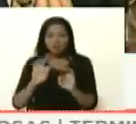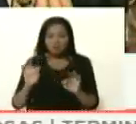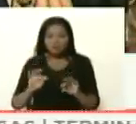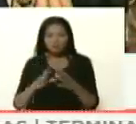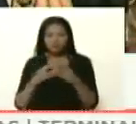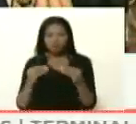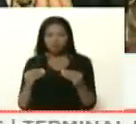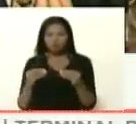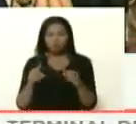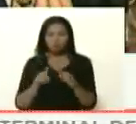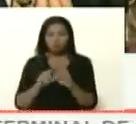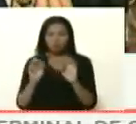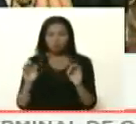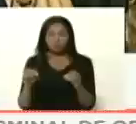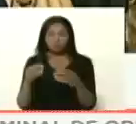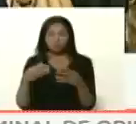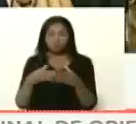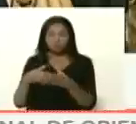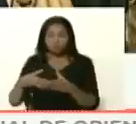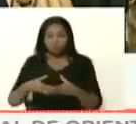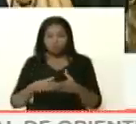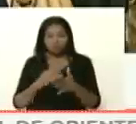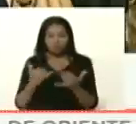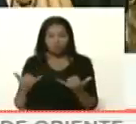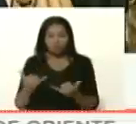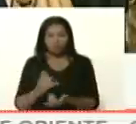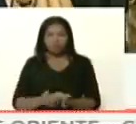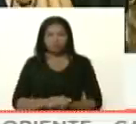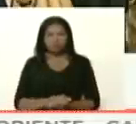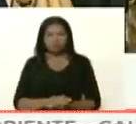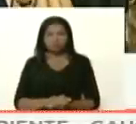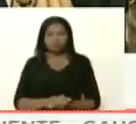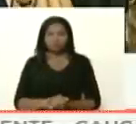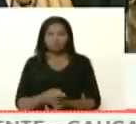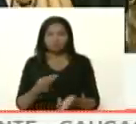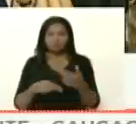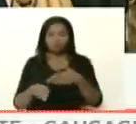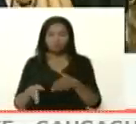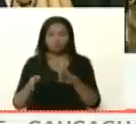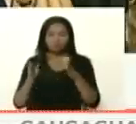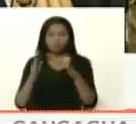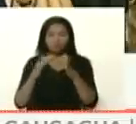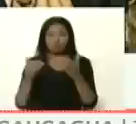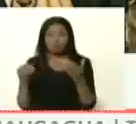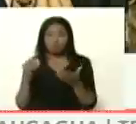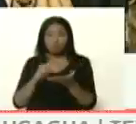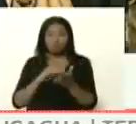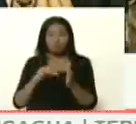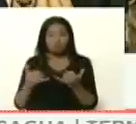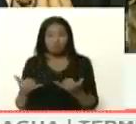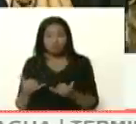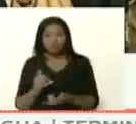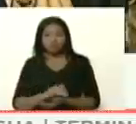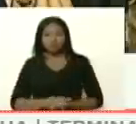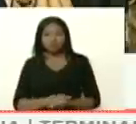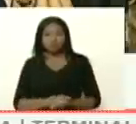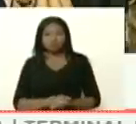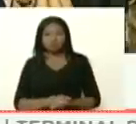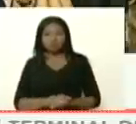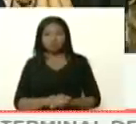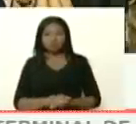todas las fases de construcción, instalación